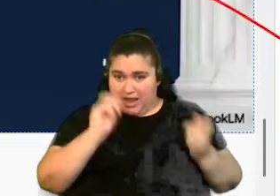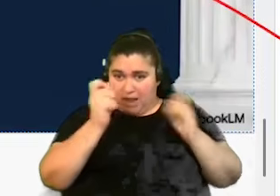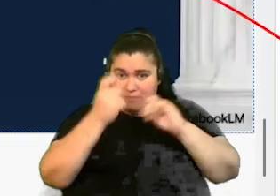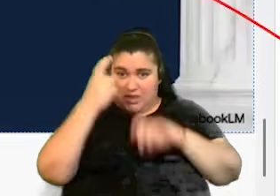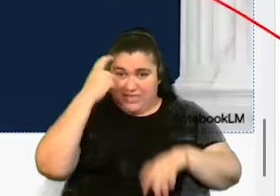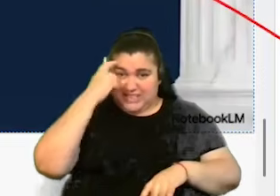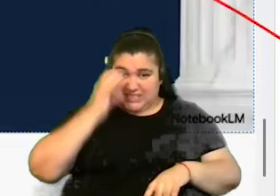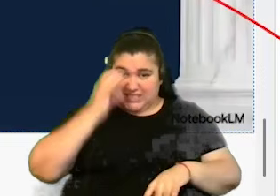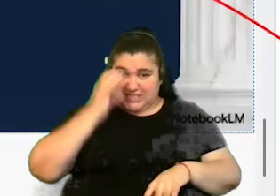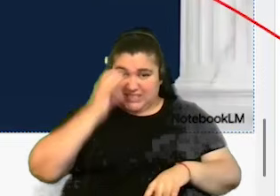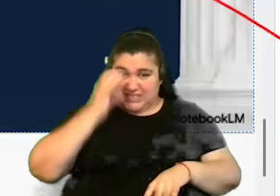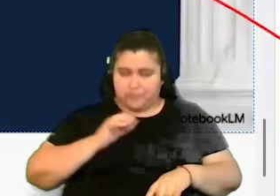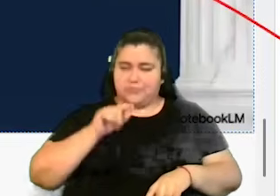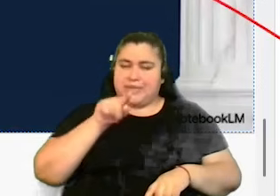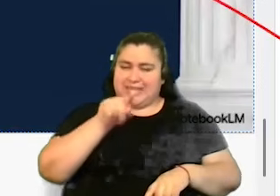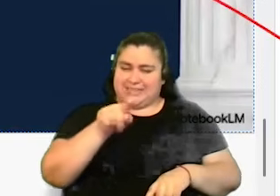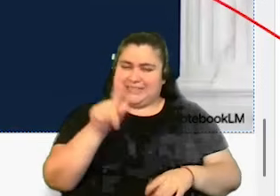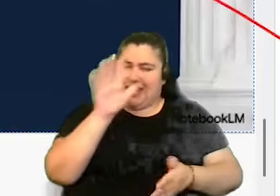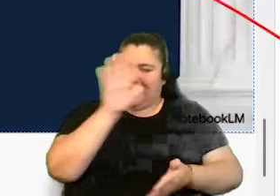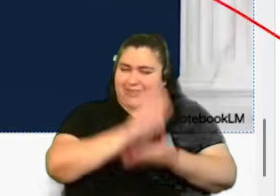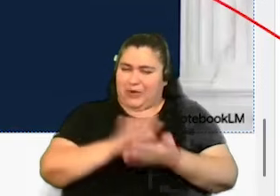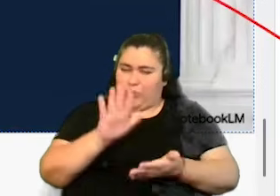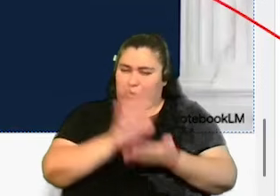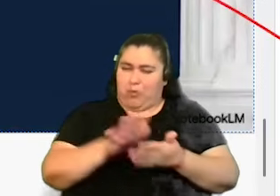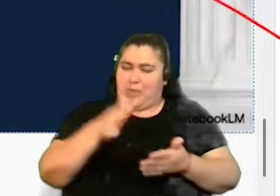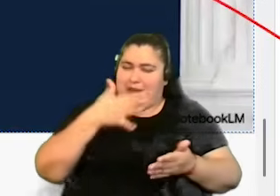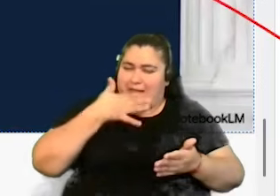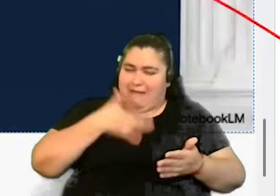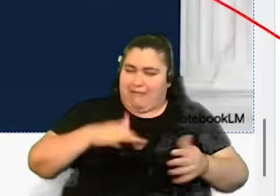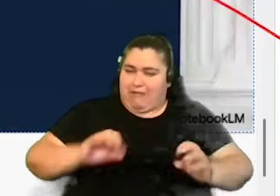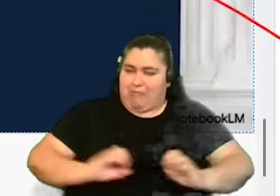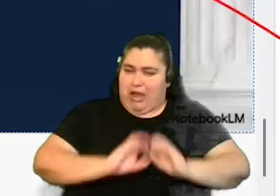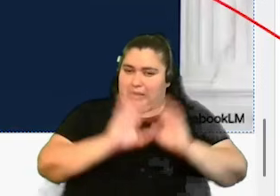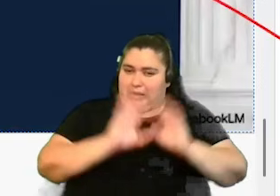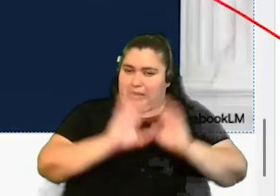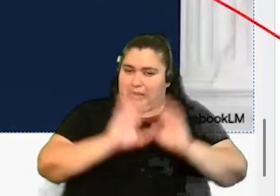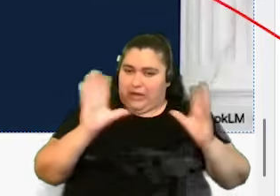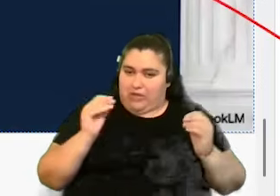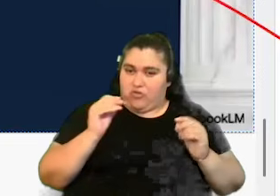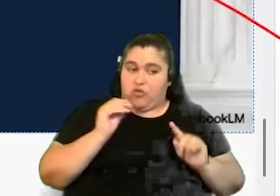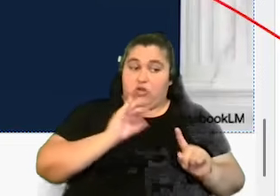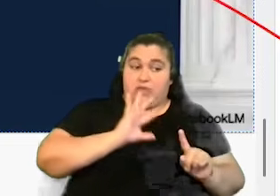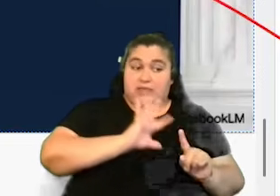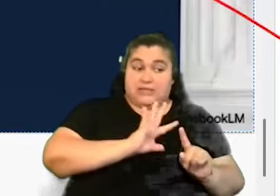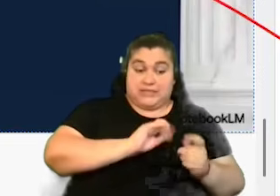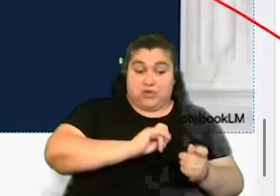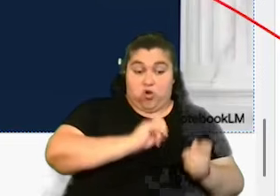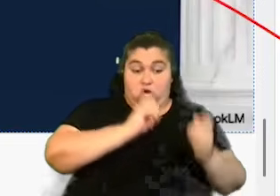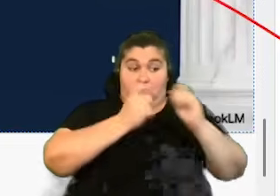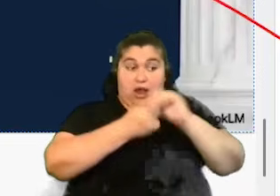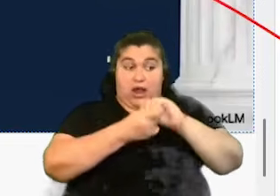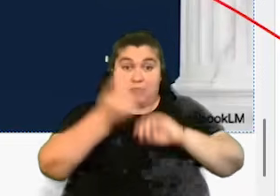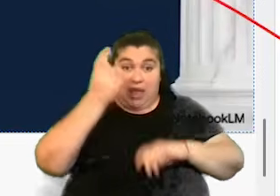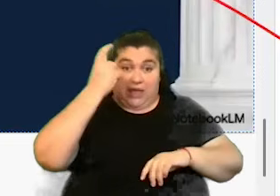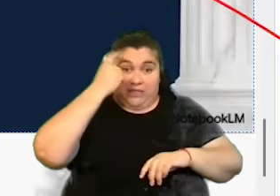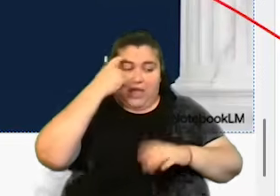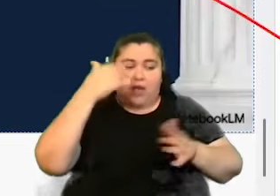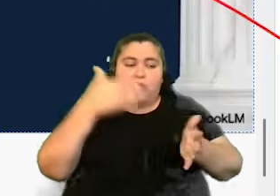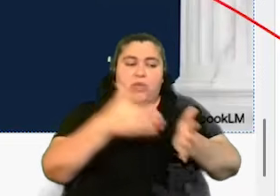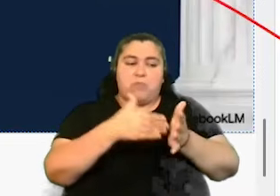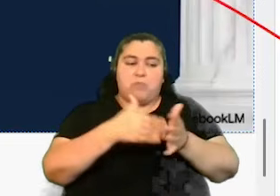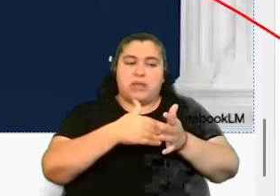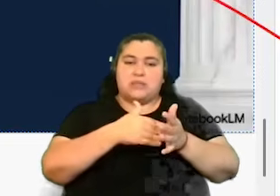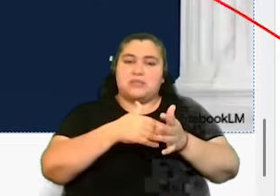bueno, la voy a reformular. La prescripción de seguridad social cambia de 10 a 5 años si no hay discrepancia significativa y